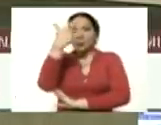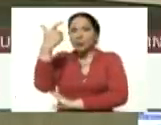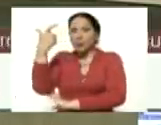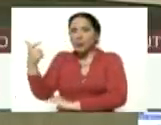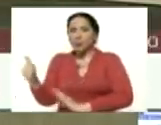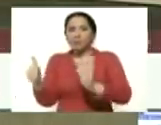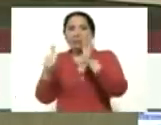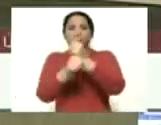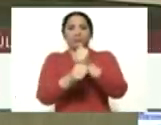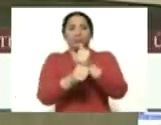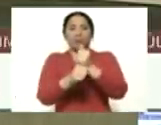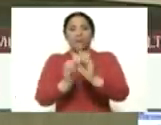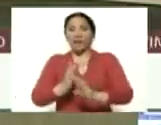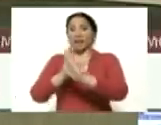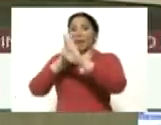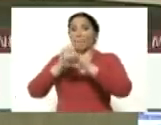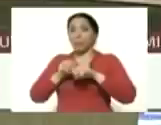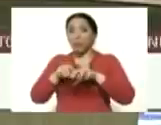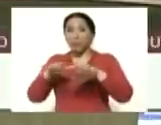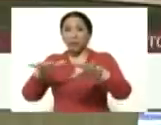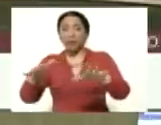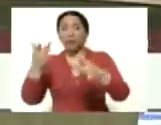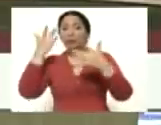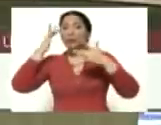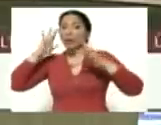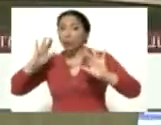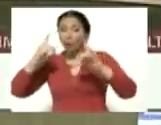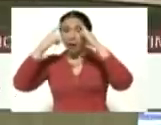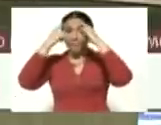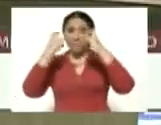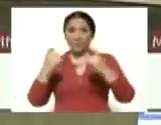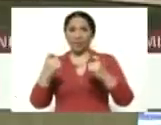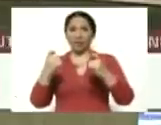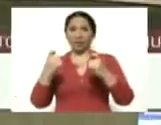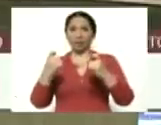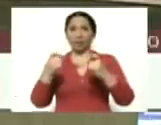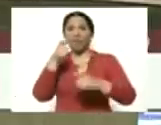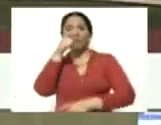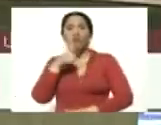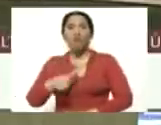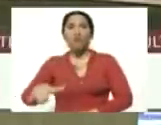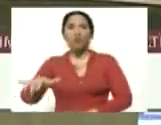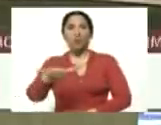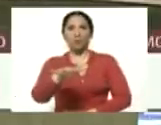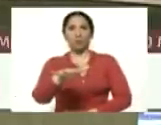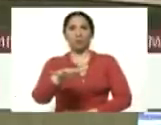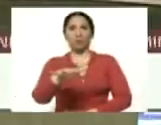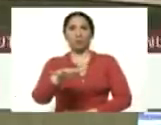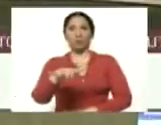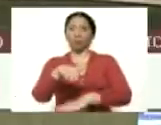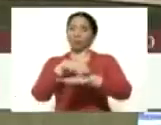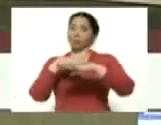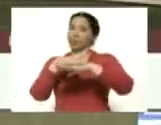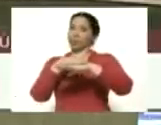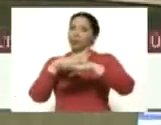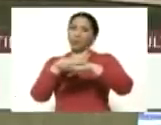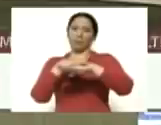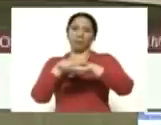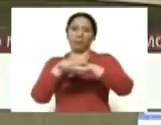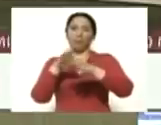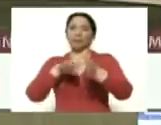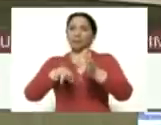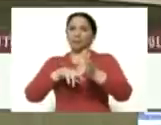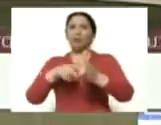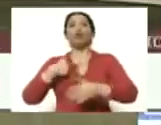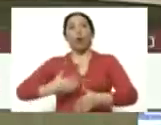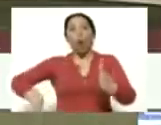frenar su propagación, según expertos y población. Perdónenme la insistencia, yo voy a volver a